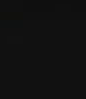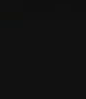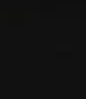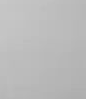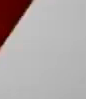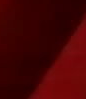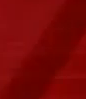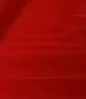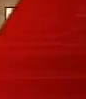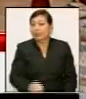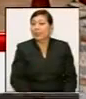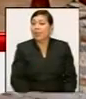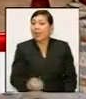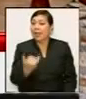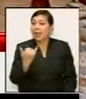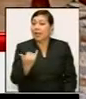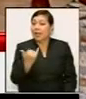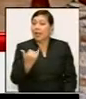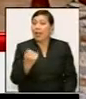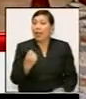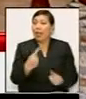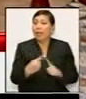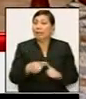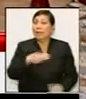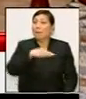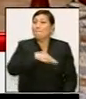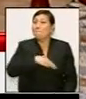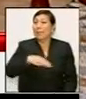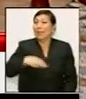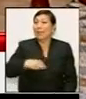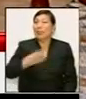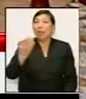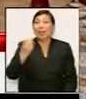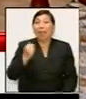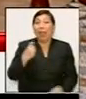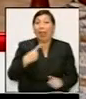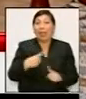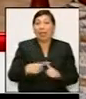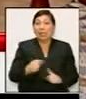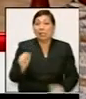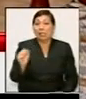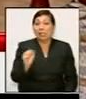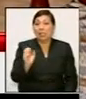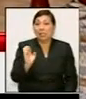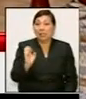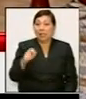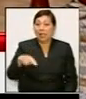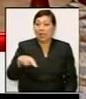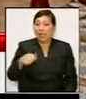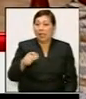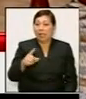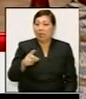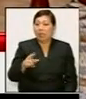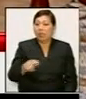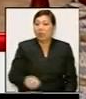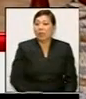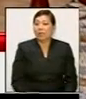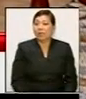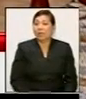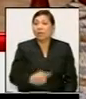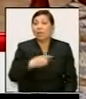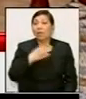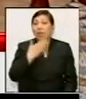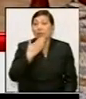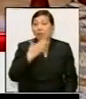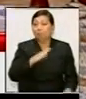póstumo que se va a rendir al ex ministro y ex senador de la República, Juan Inchausti, quien